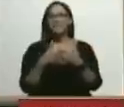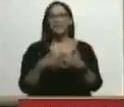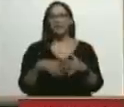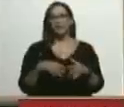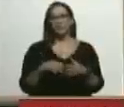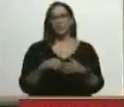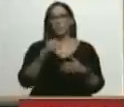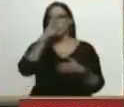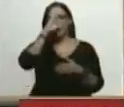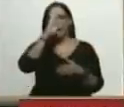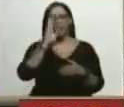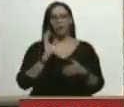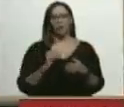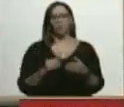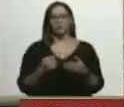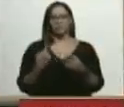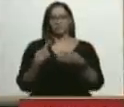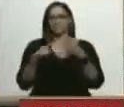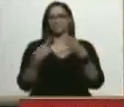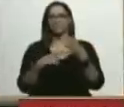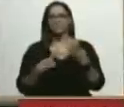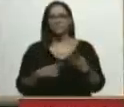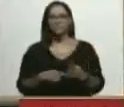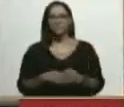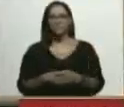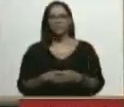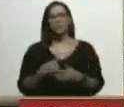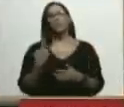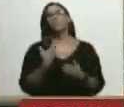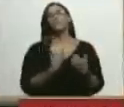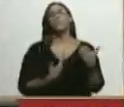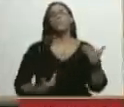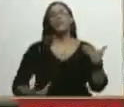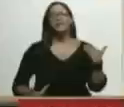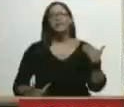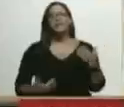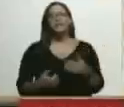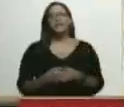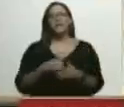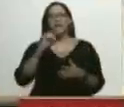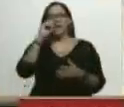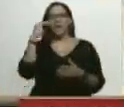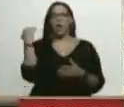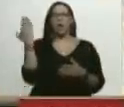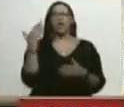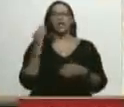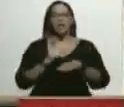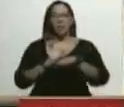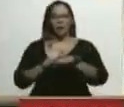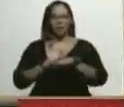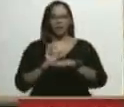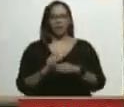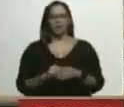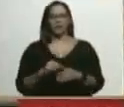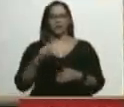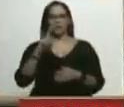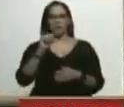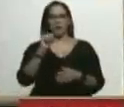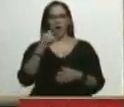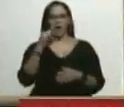o industrias qué sé yo es un presidente de la oligarquía ecuatoriana las